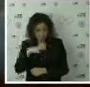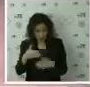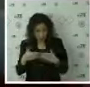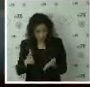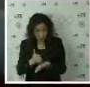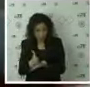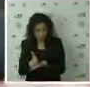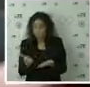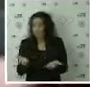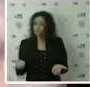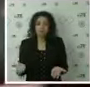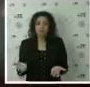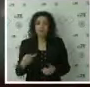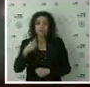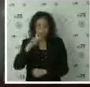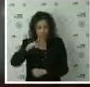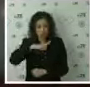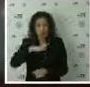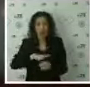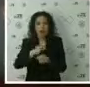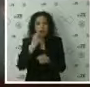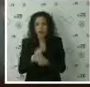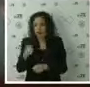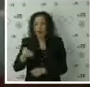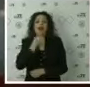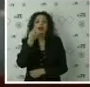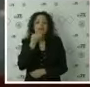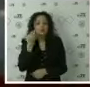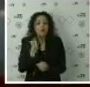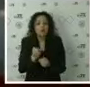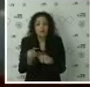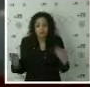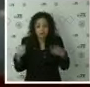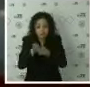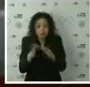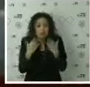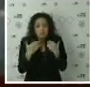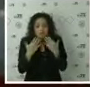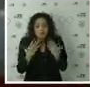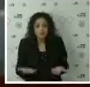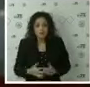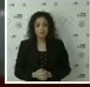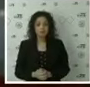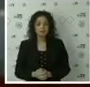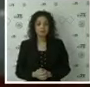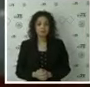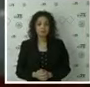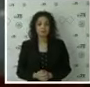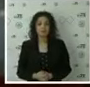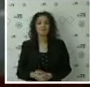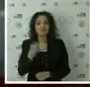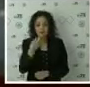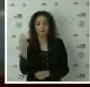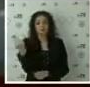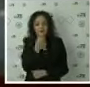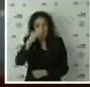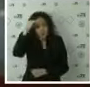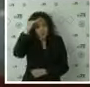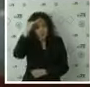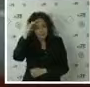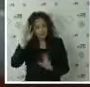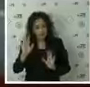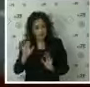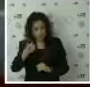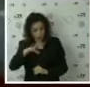que la tenían ¿dónde? En las escuelas. Ahora ya no la tienen. Entonces, ahí me parece que es donde hay que pensar, si están las